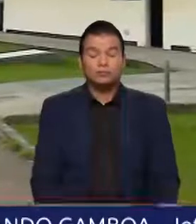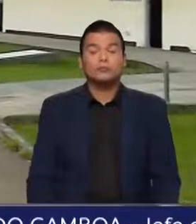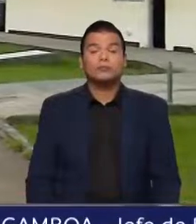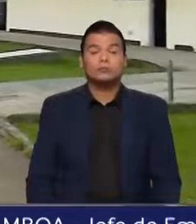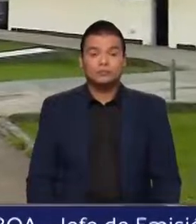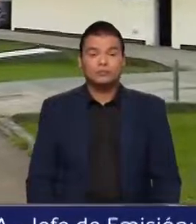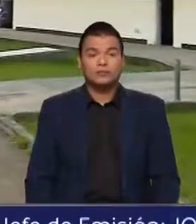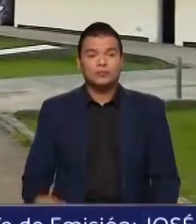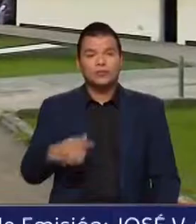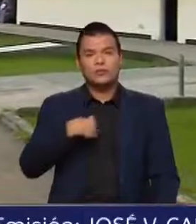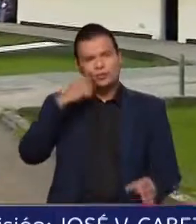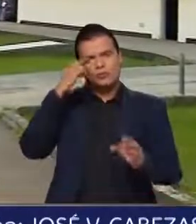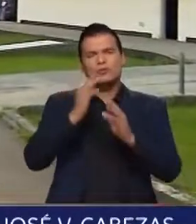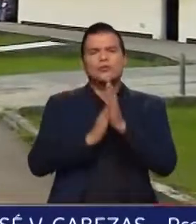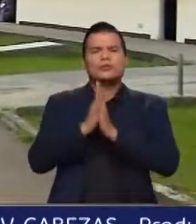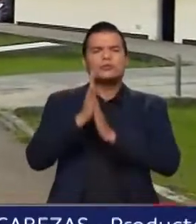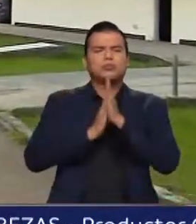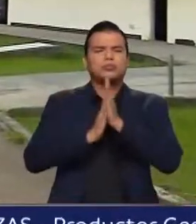sido mi sueño